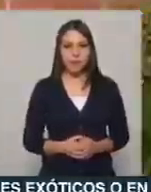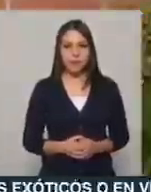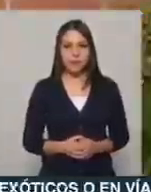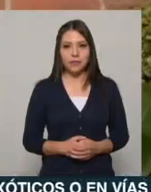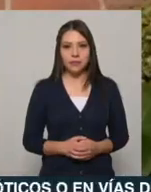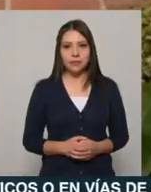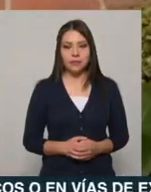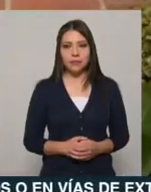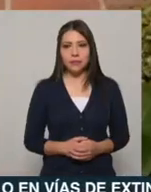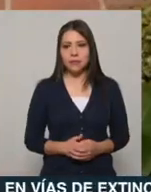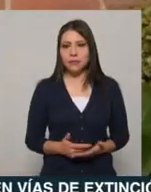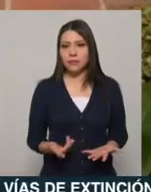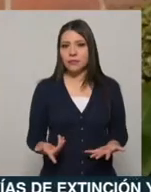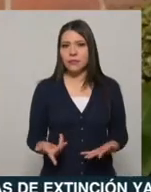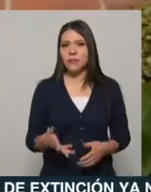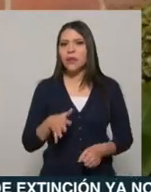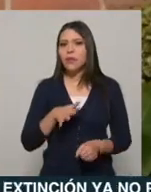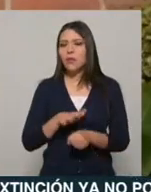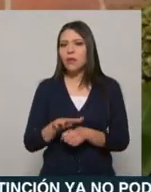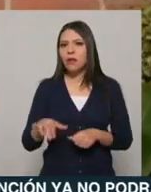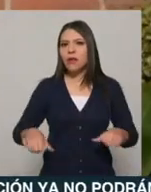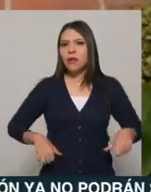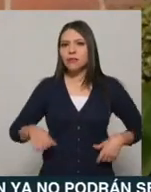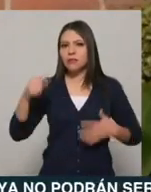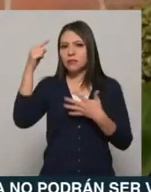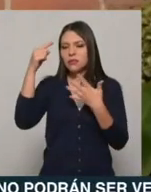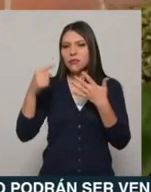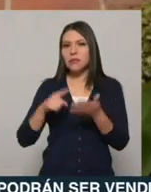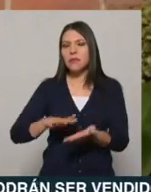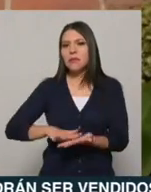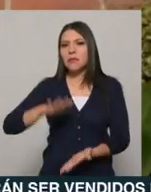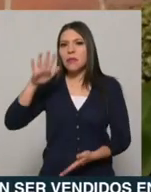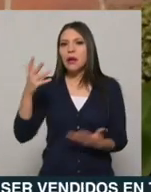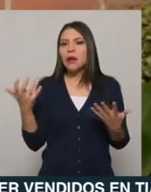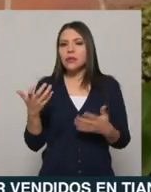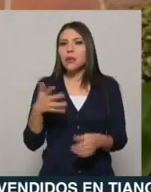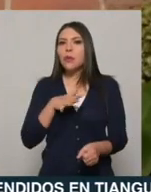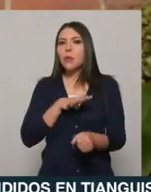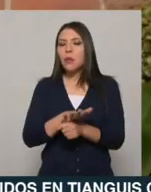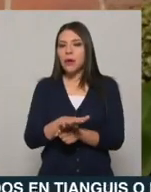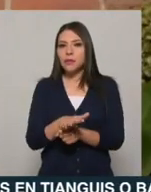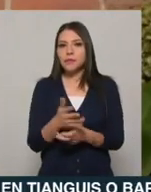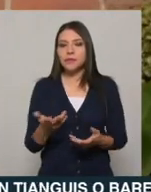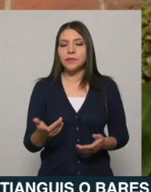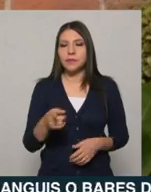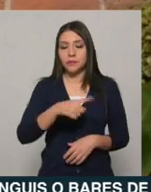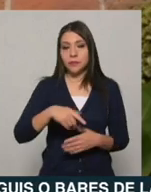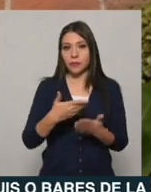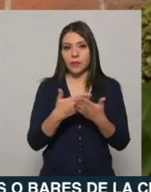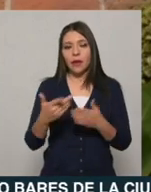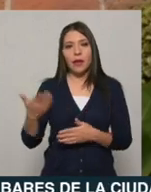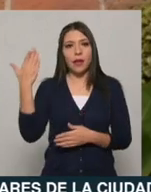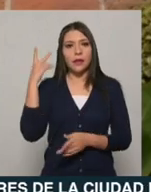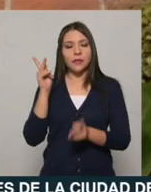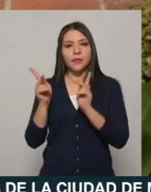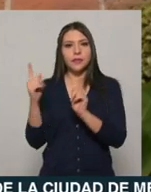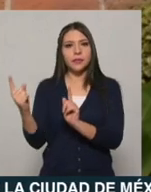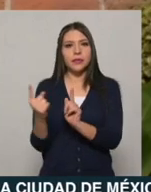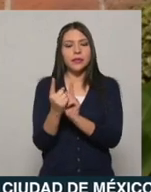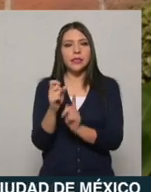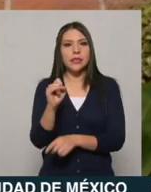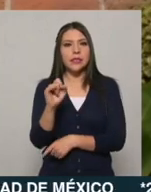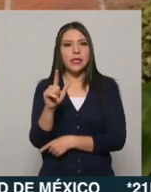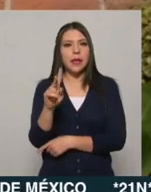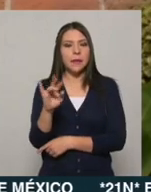Pero, ¿cuáles son las principales actividades que en este centro se realizan? Bueno, para contestar al respecto, platicamos con Silvia Lozada, que es